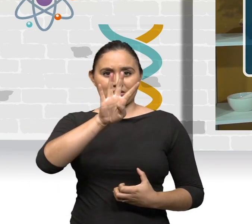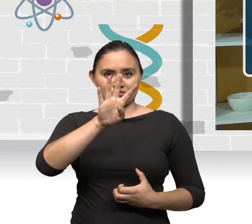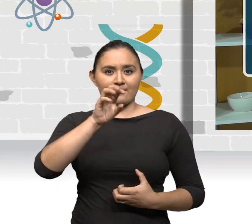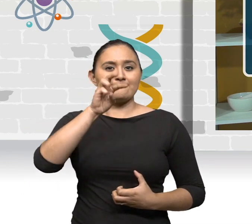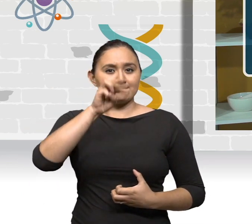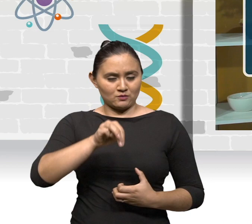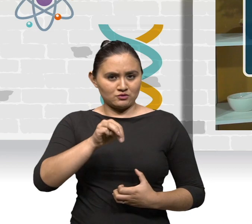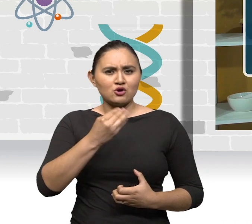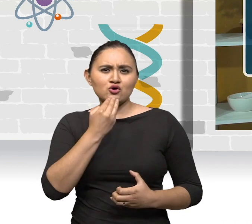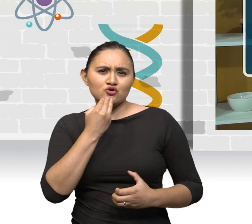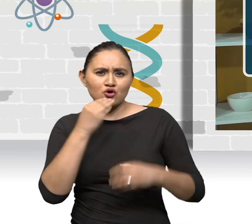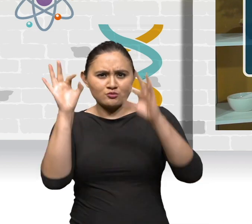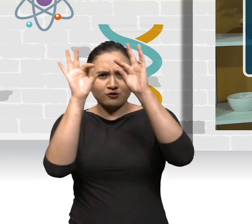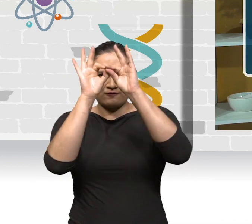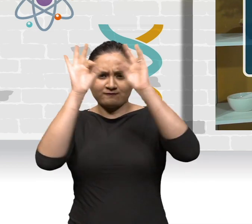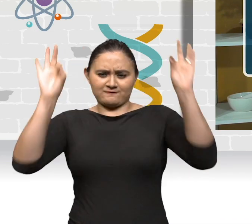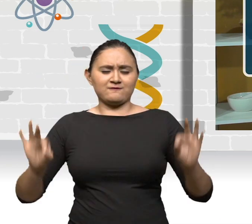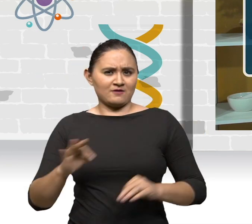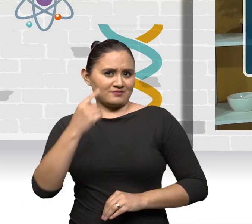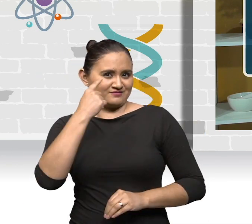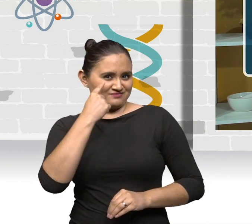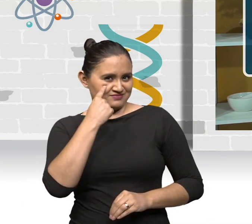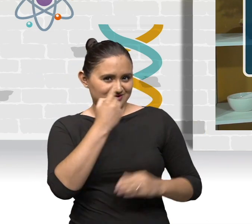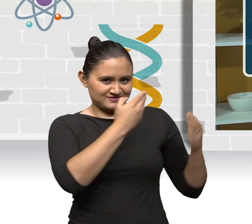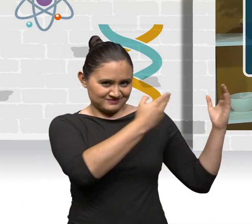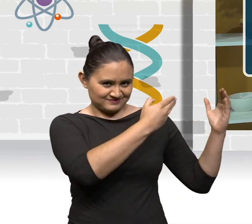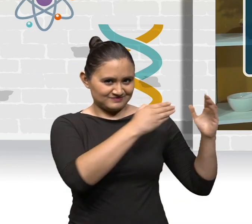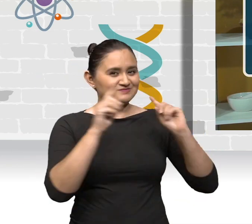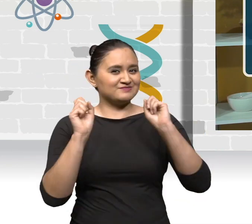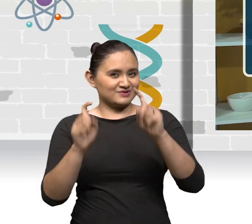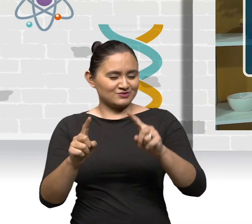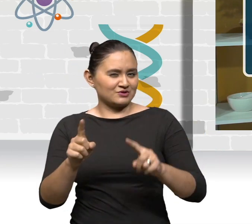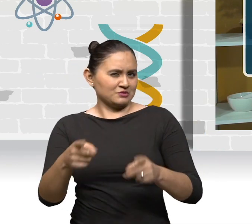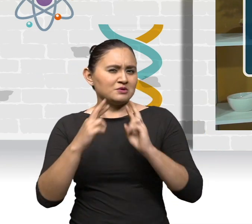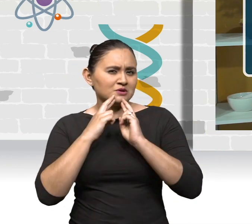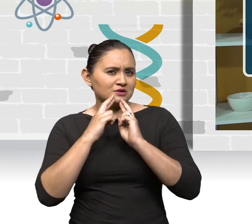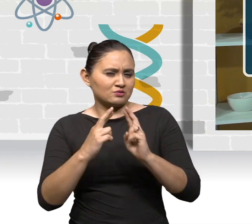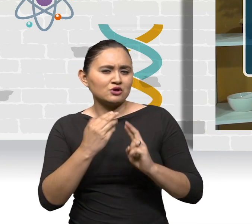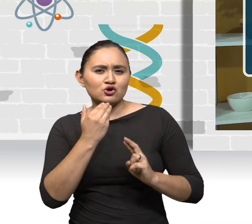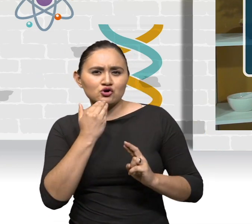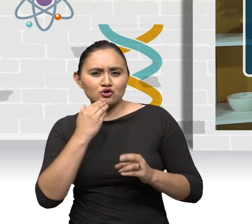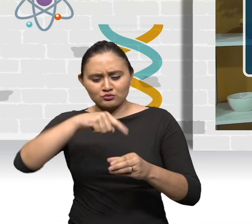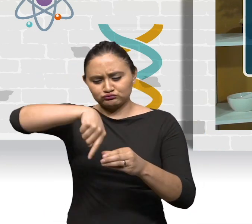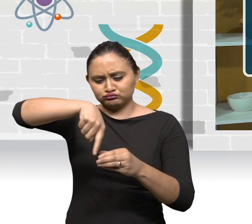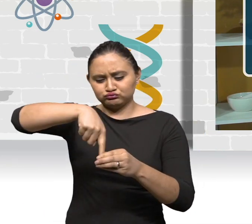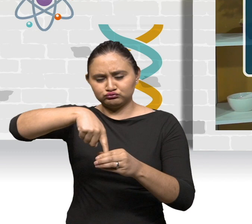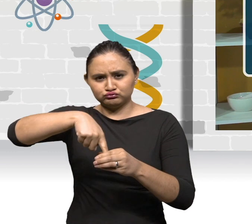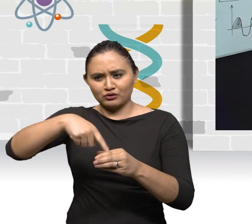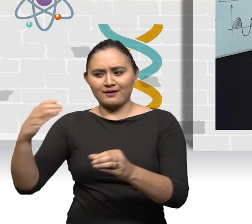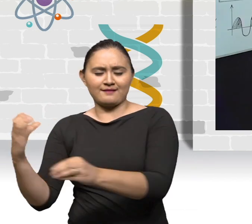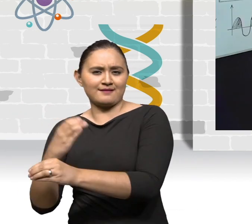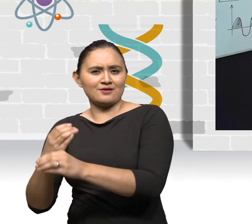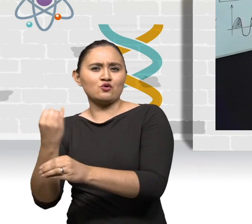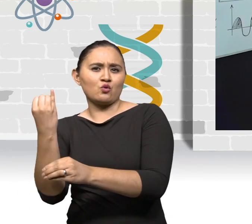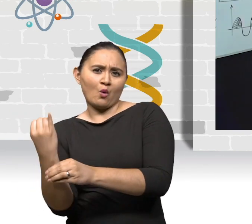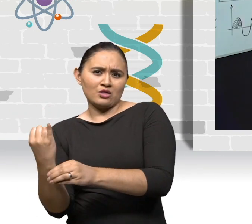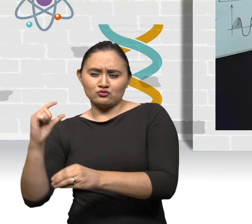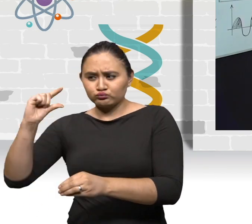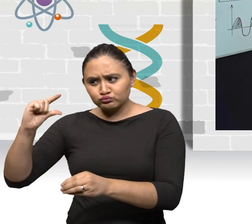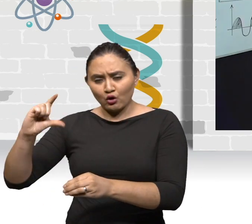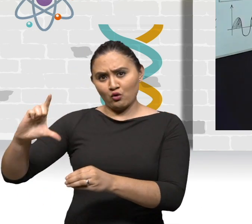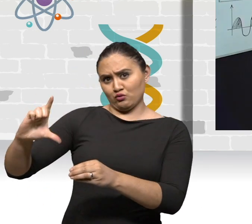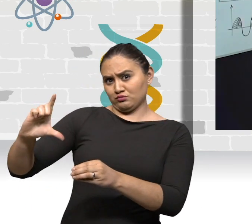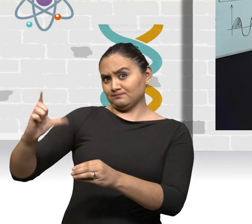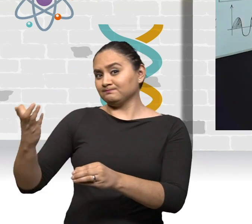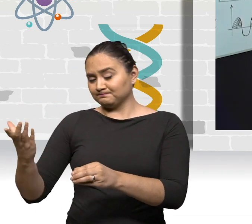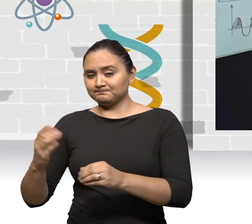la disolución inicial tiene un volumen de 200 mililitros, ¿cuál es el volumen que se debe agregar de solvente? El número de moles